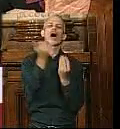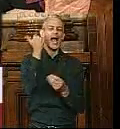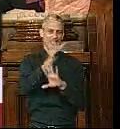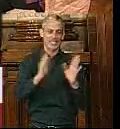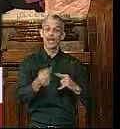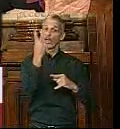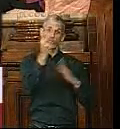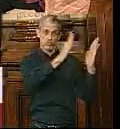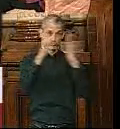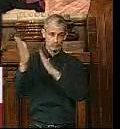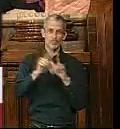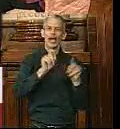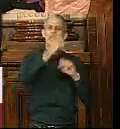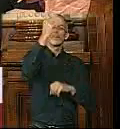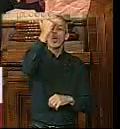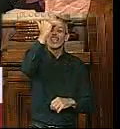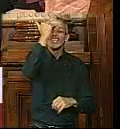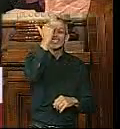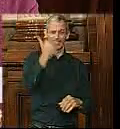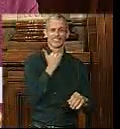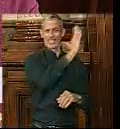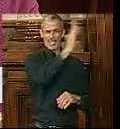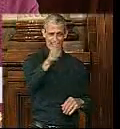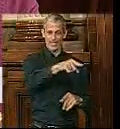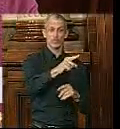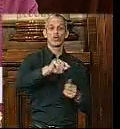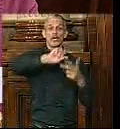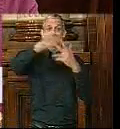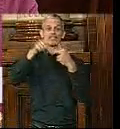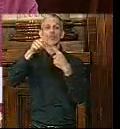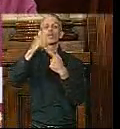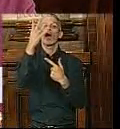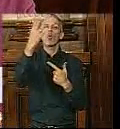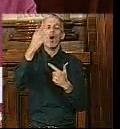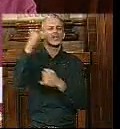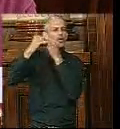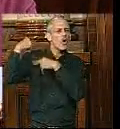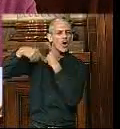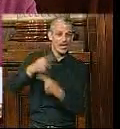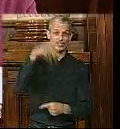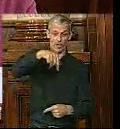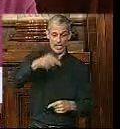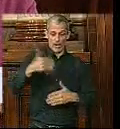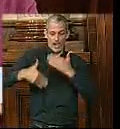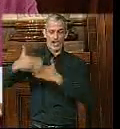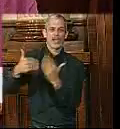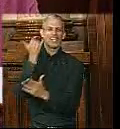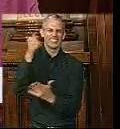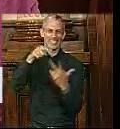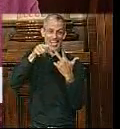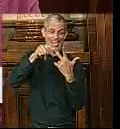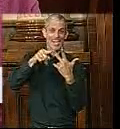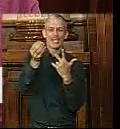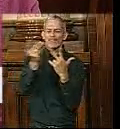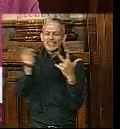dos colecciones, la primera de 15 libros, la segunda de 4 cuentos clásicos, y ahora estamos en proceso